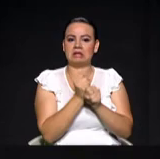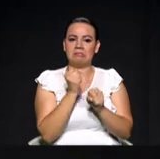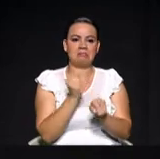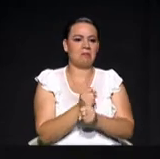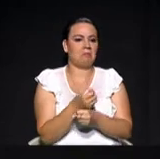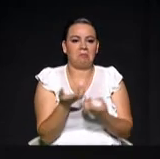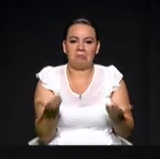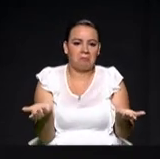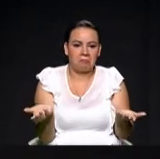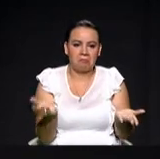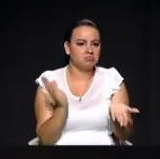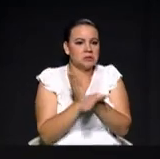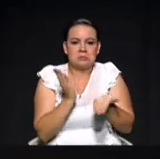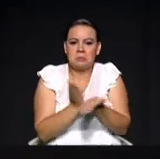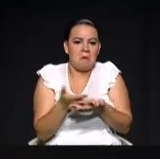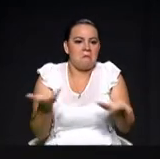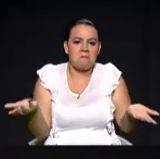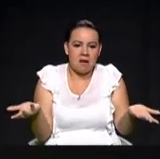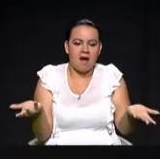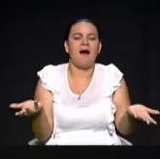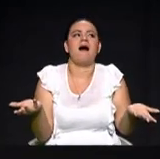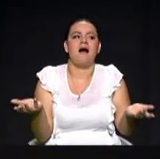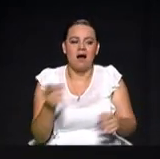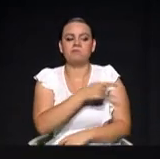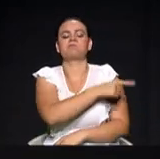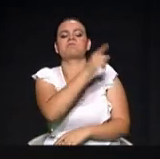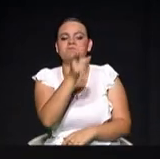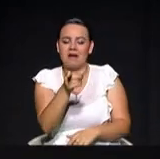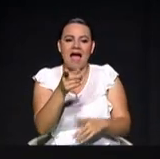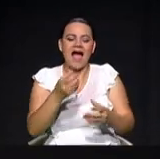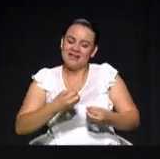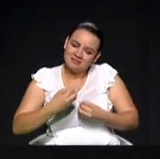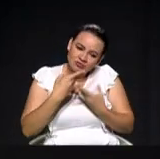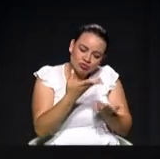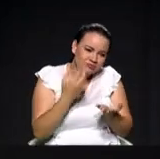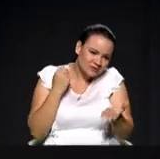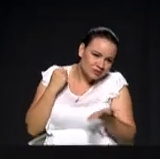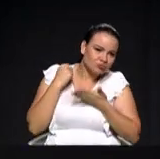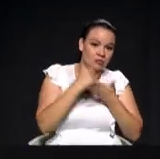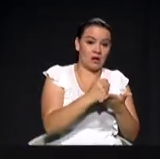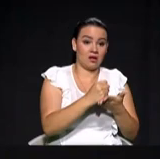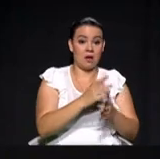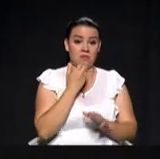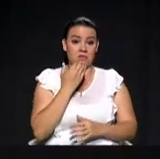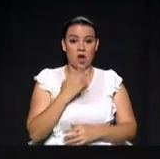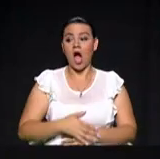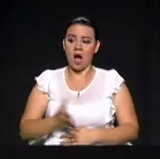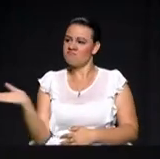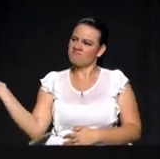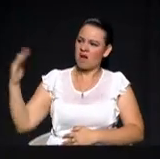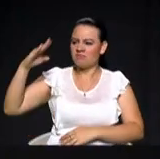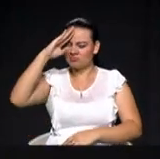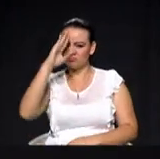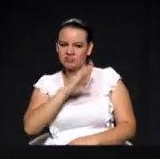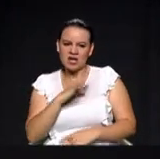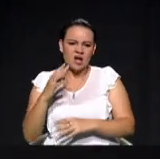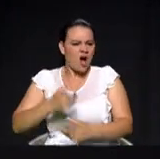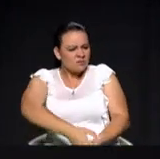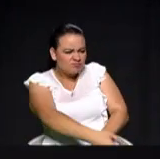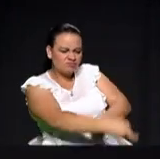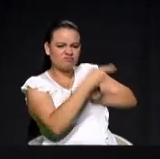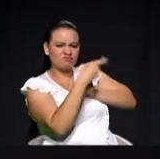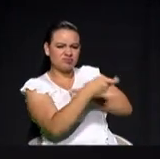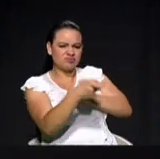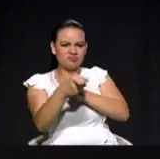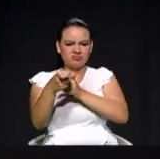por consiguiente hay que brindarle esas oportunidades no es darles valdano es asesinar los no es perseguirlos como